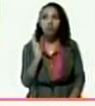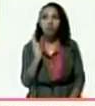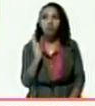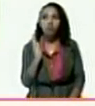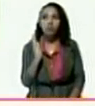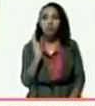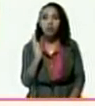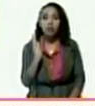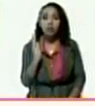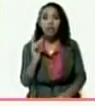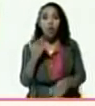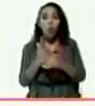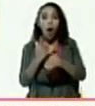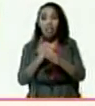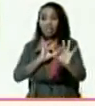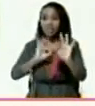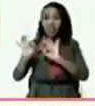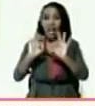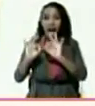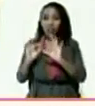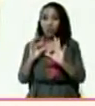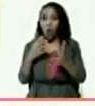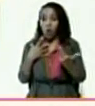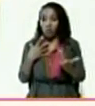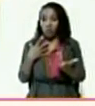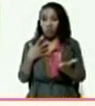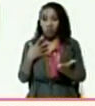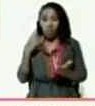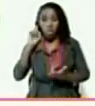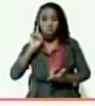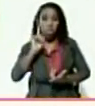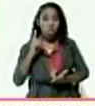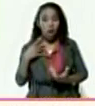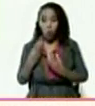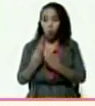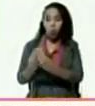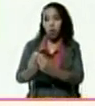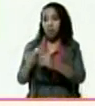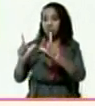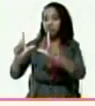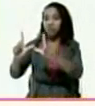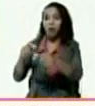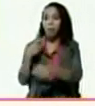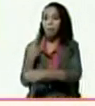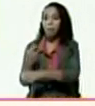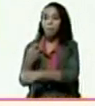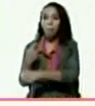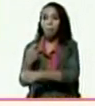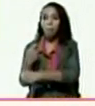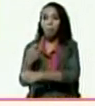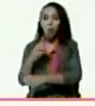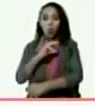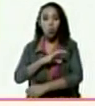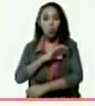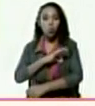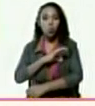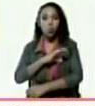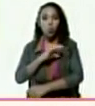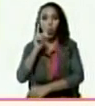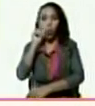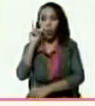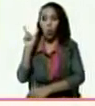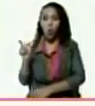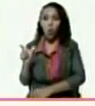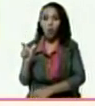viene el show mediático, acompañado de unas agencias de noticias pagadas por el señor